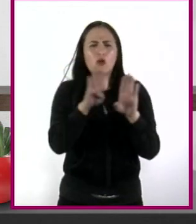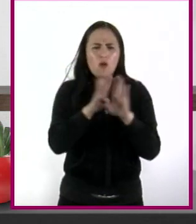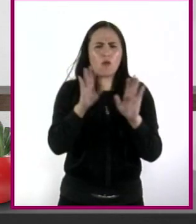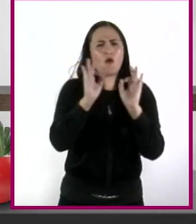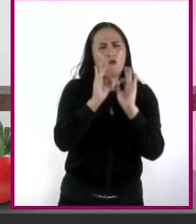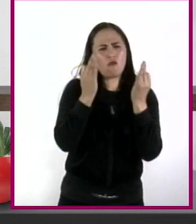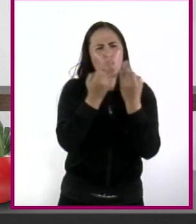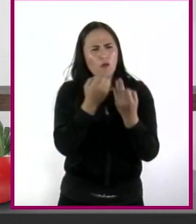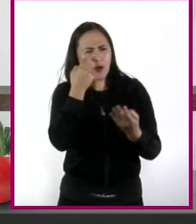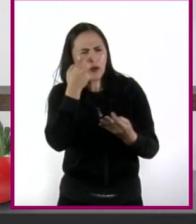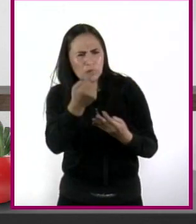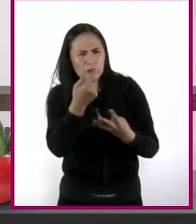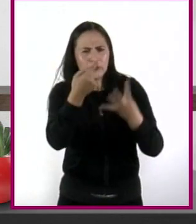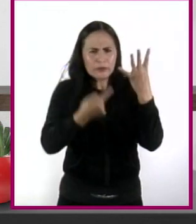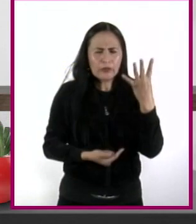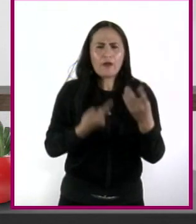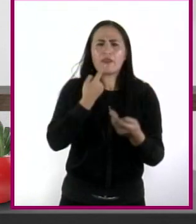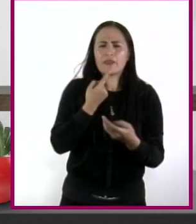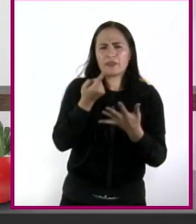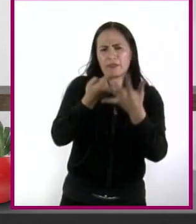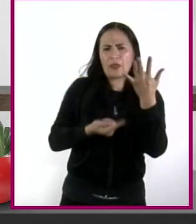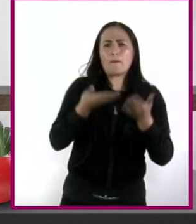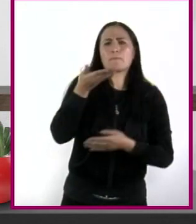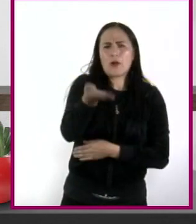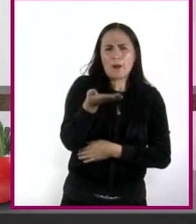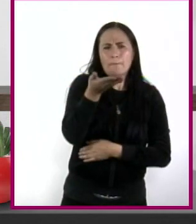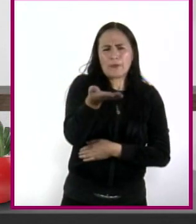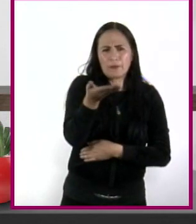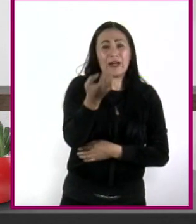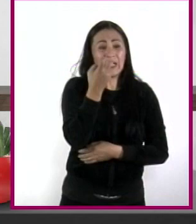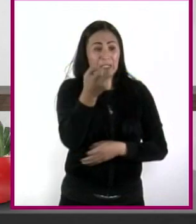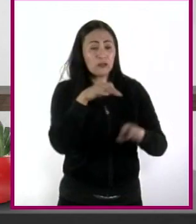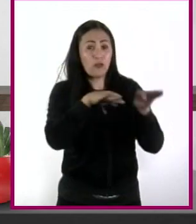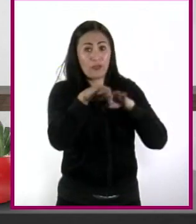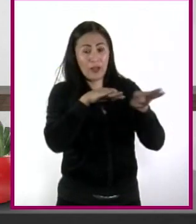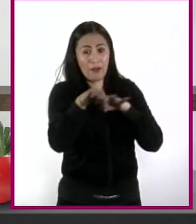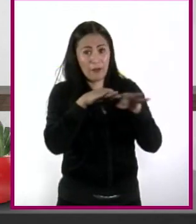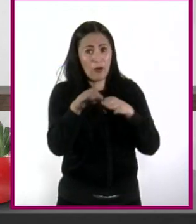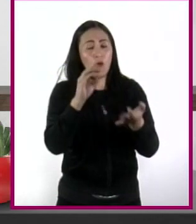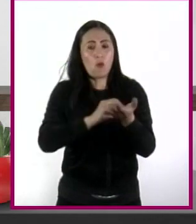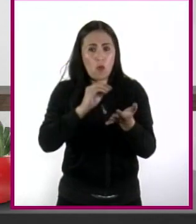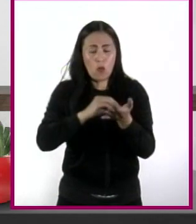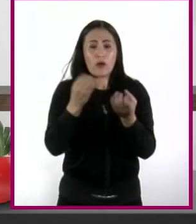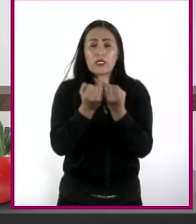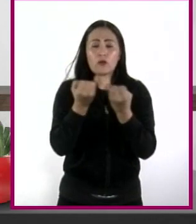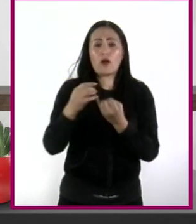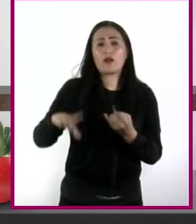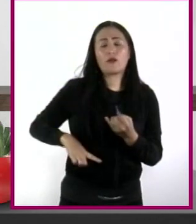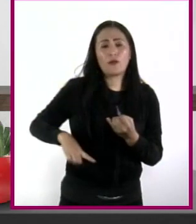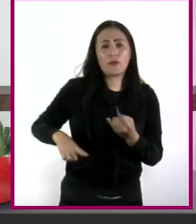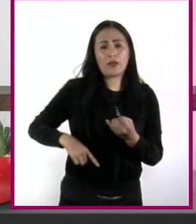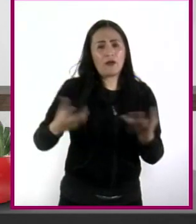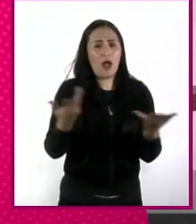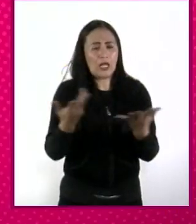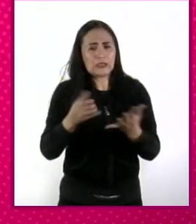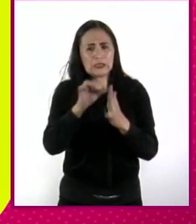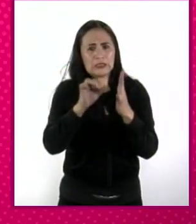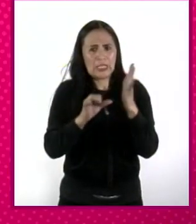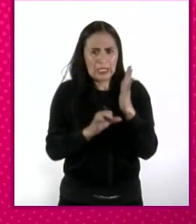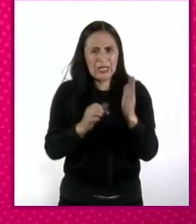cosas señala que es la demanda la que sostiene el trabajo, además de que el gobierno debe generar condiciones que agilicen la